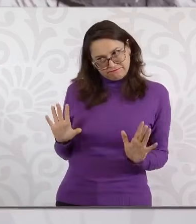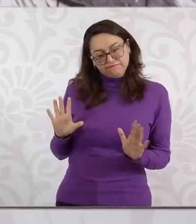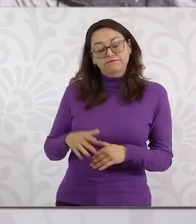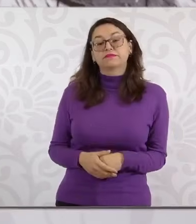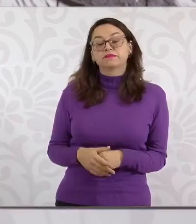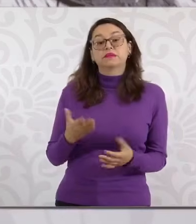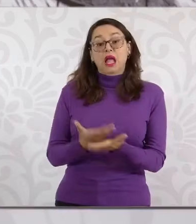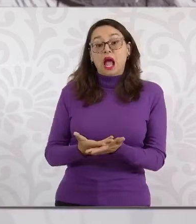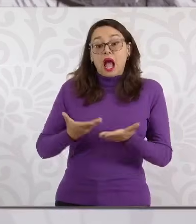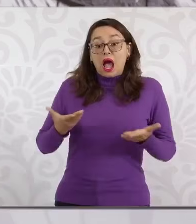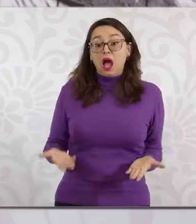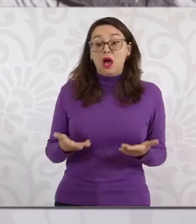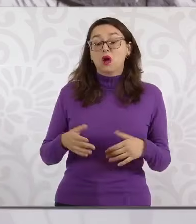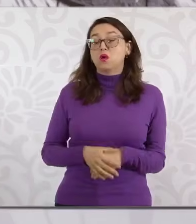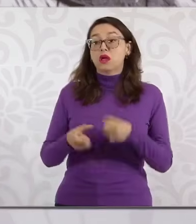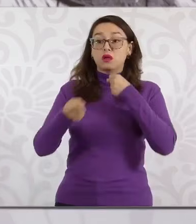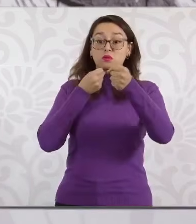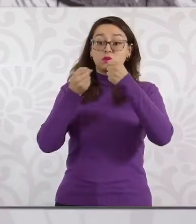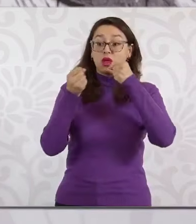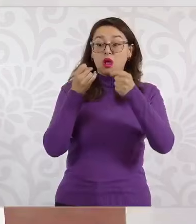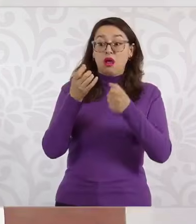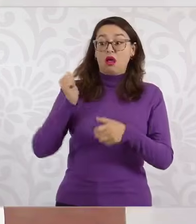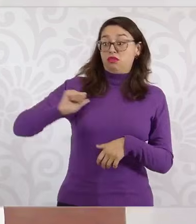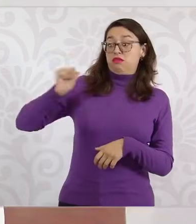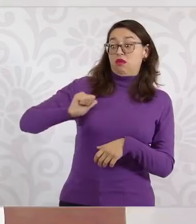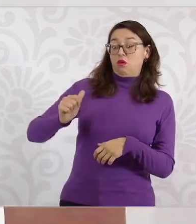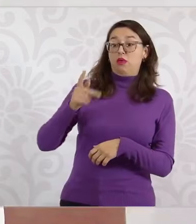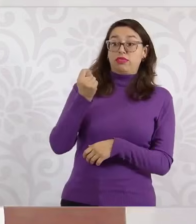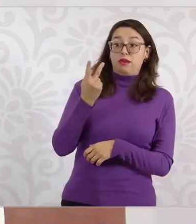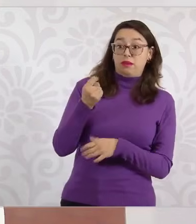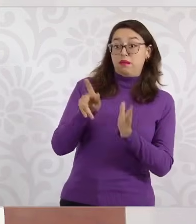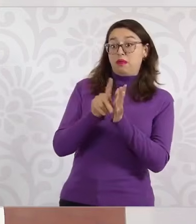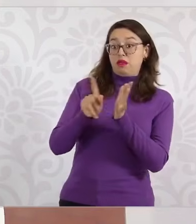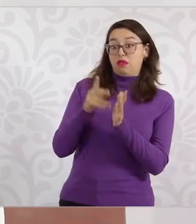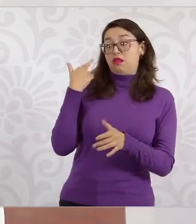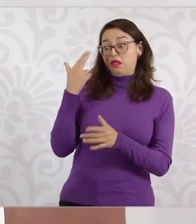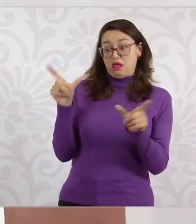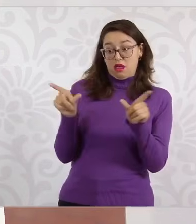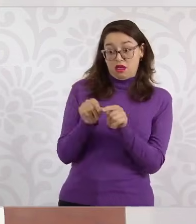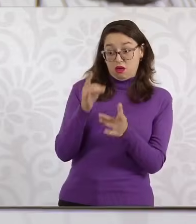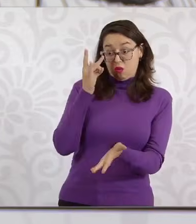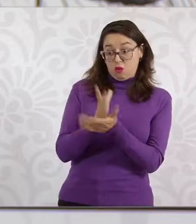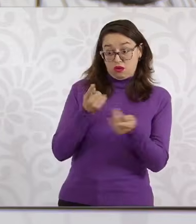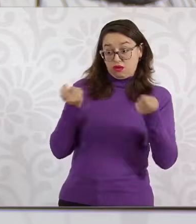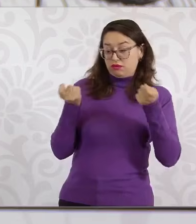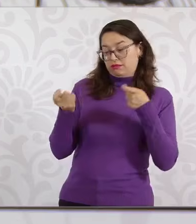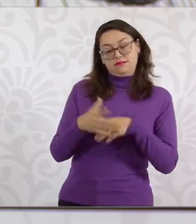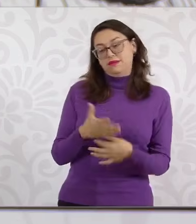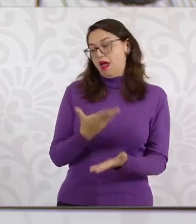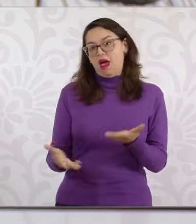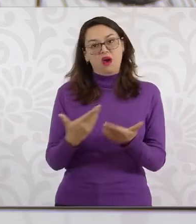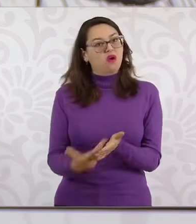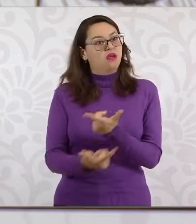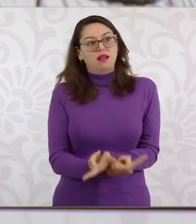ya no es solo con los medios tradicionales. A los medios tradicionales eso no les gusta. Ellos quisieran